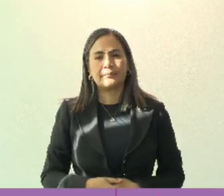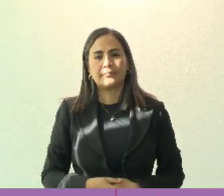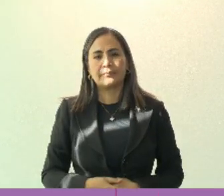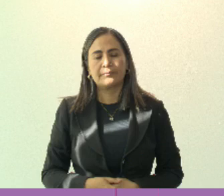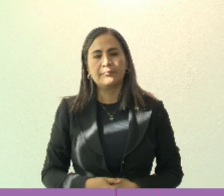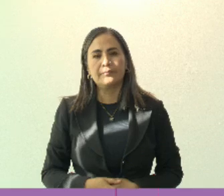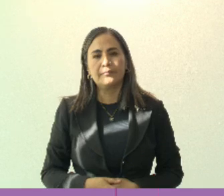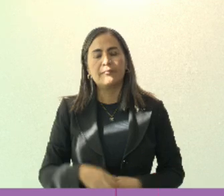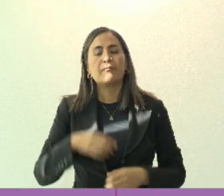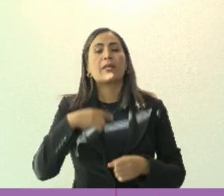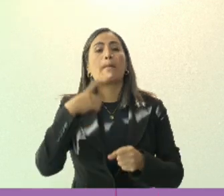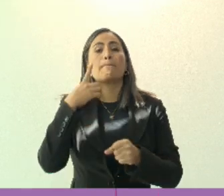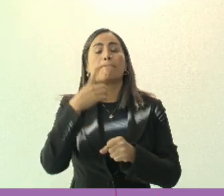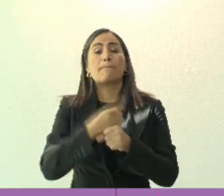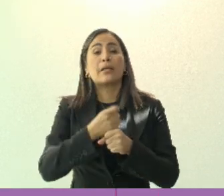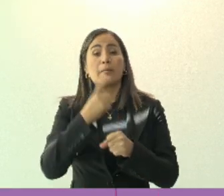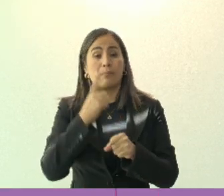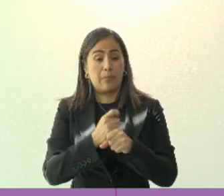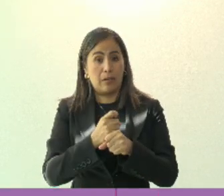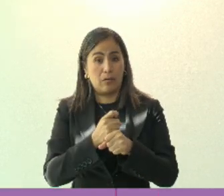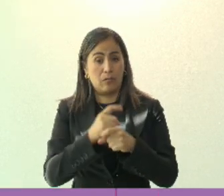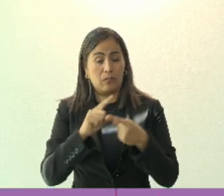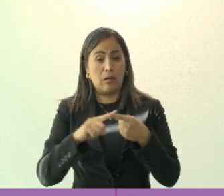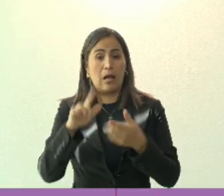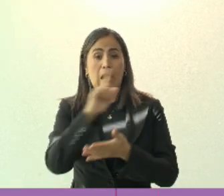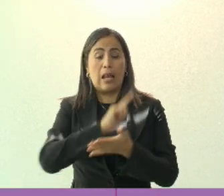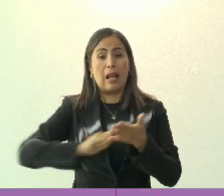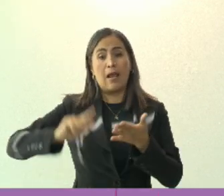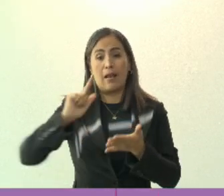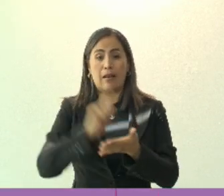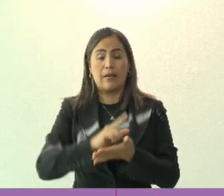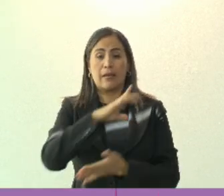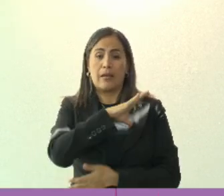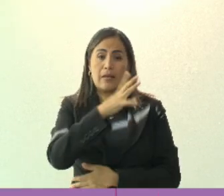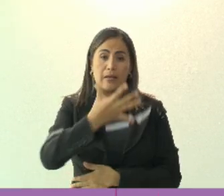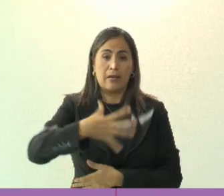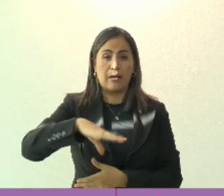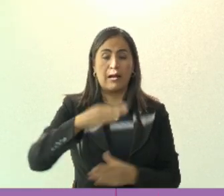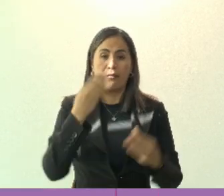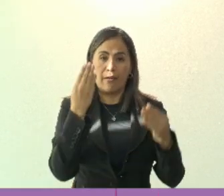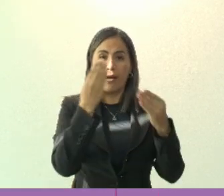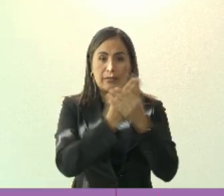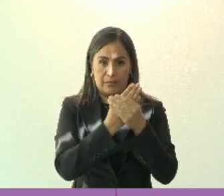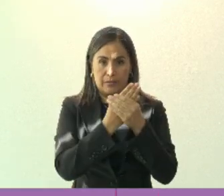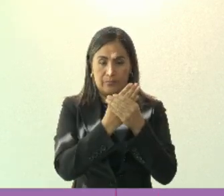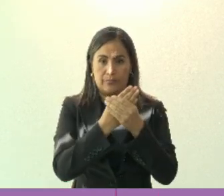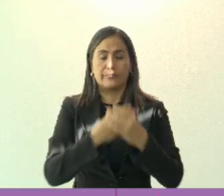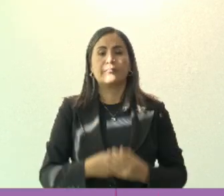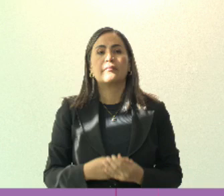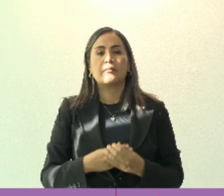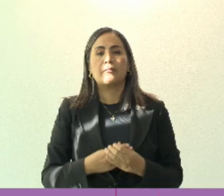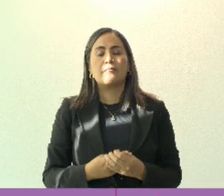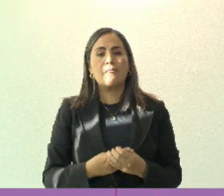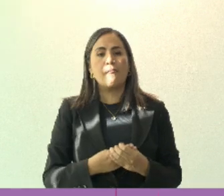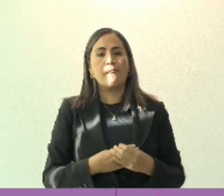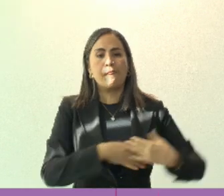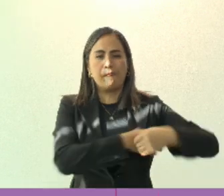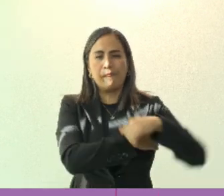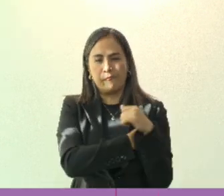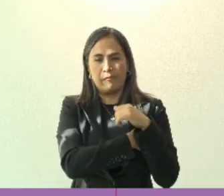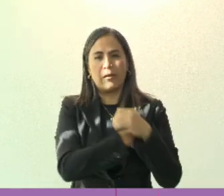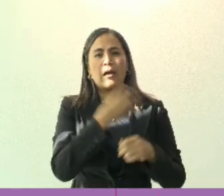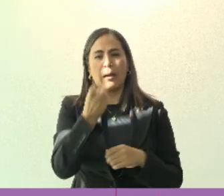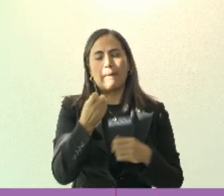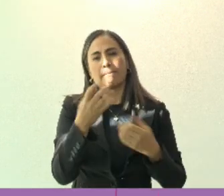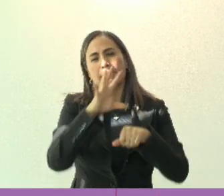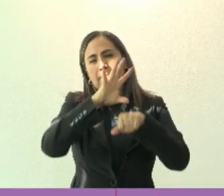es importante señalar que la Ley General de Archivos permite, a través de un proceso de